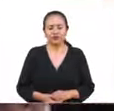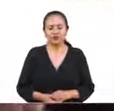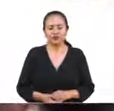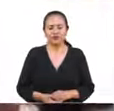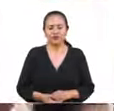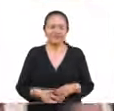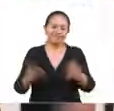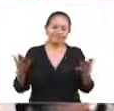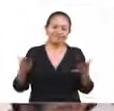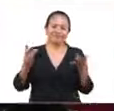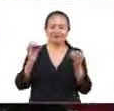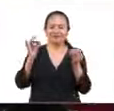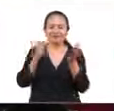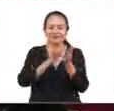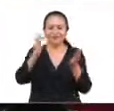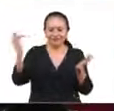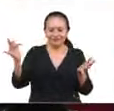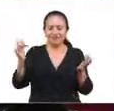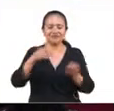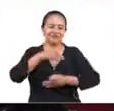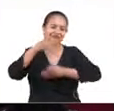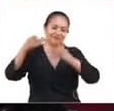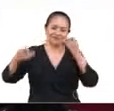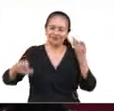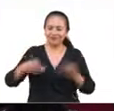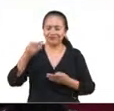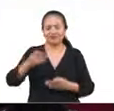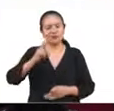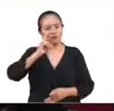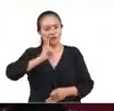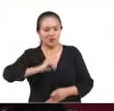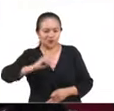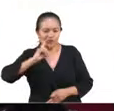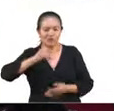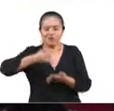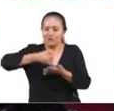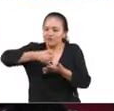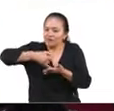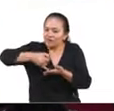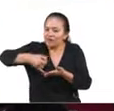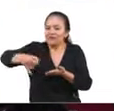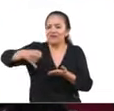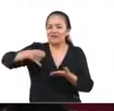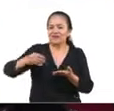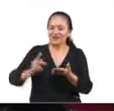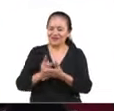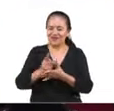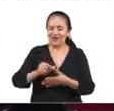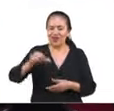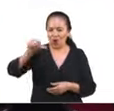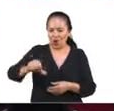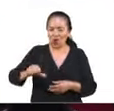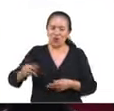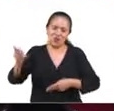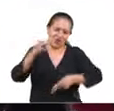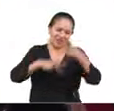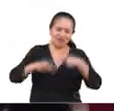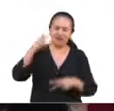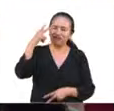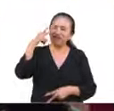Pues muchas gracias a todas las sembradoras que han viajado muchas horas para estar hoy aquí.